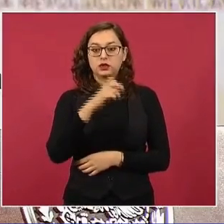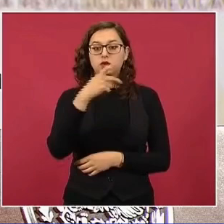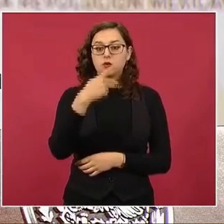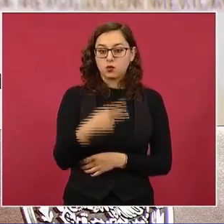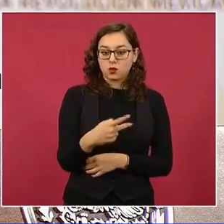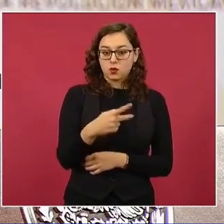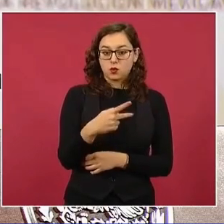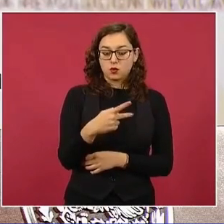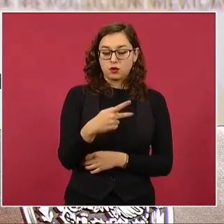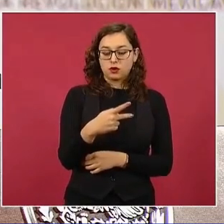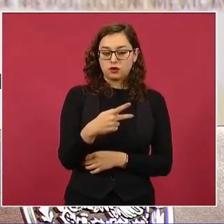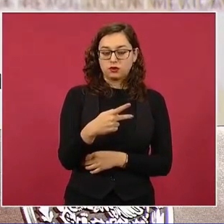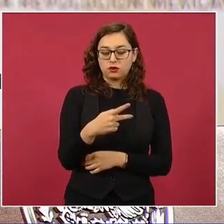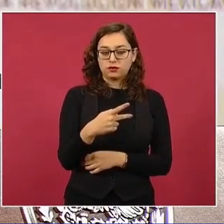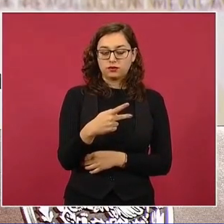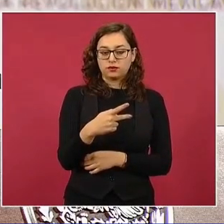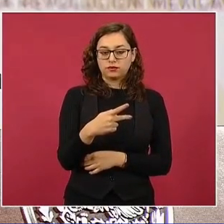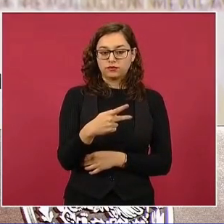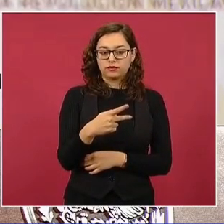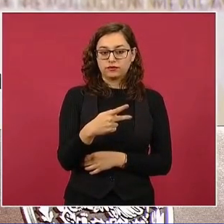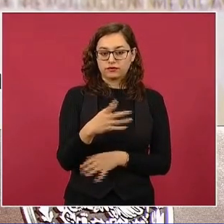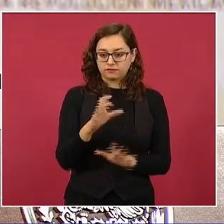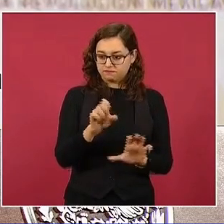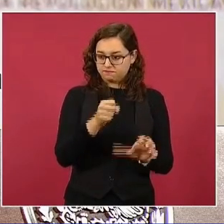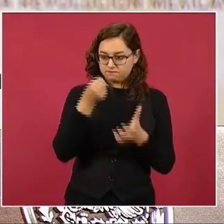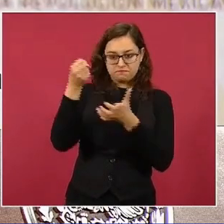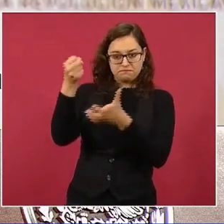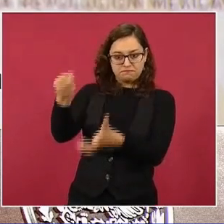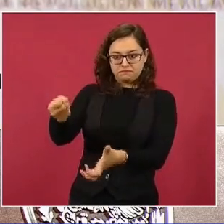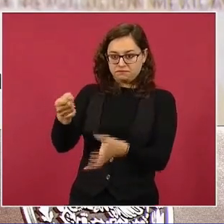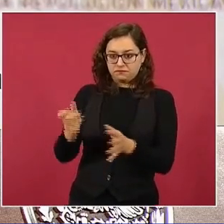a disposición de Pemex el dinero,